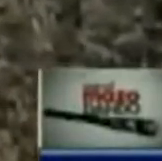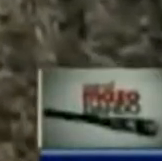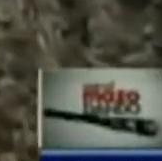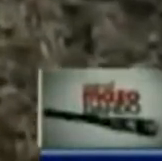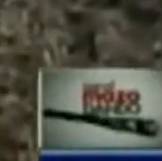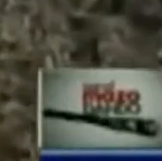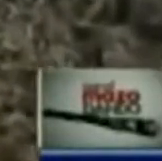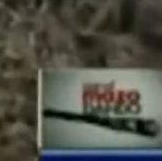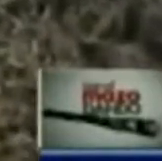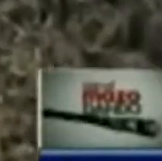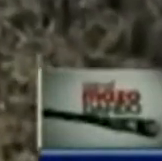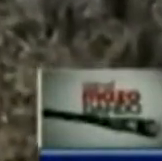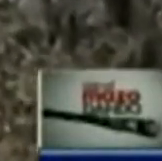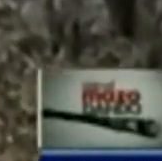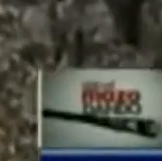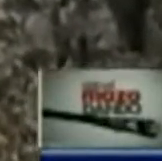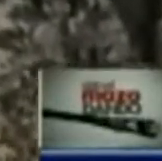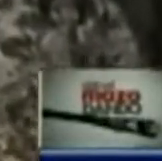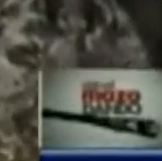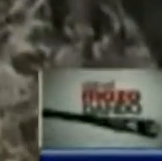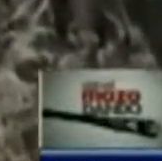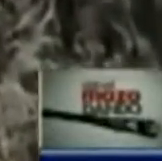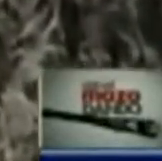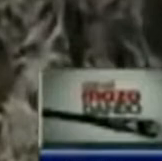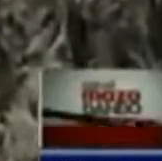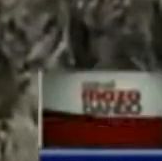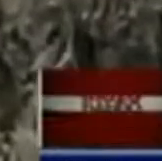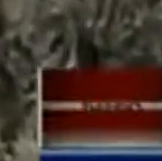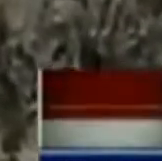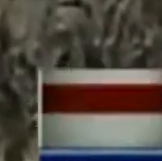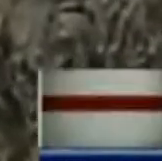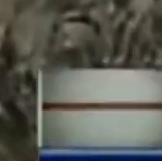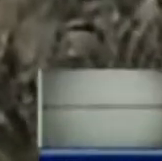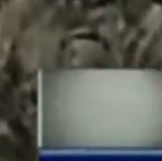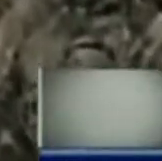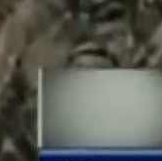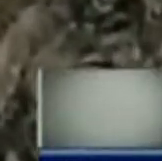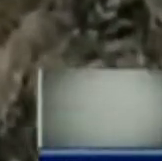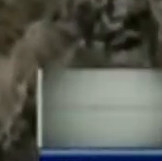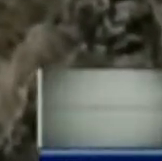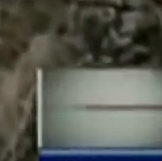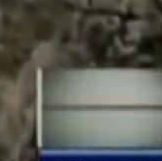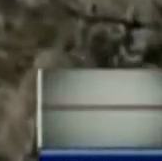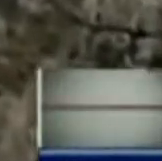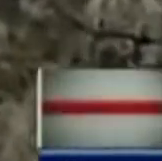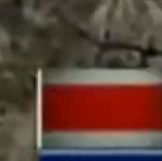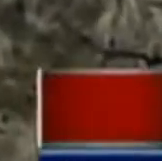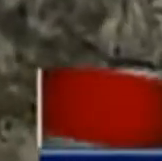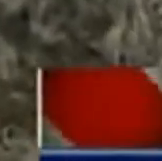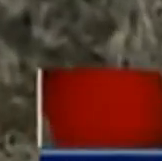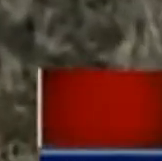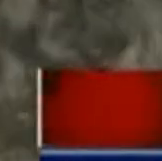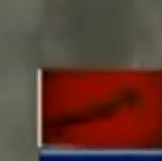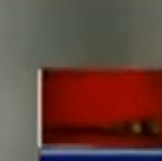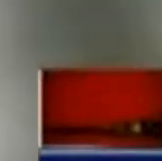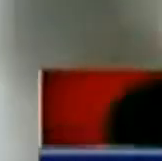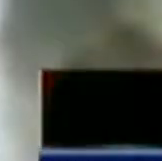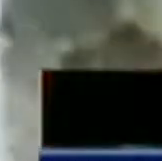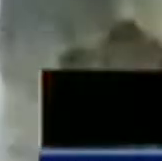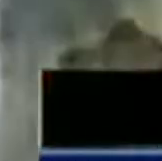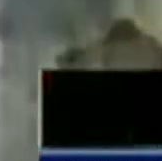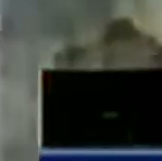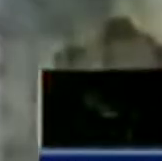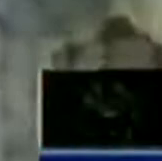tuvimos un sueño fue la libertad la que a nuestro pueblo le dio